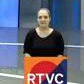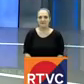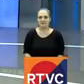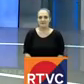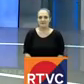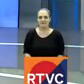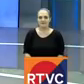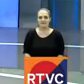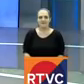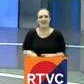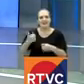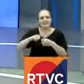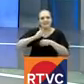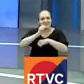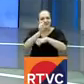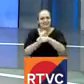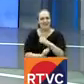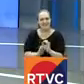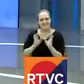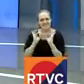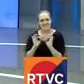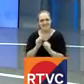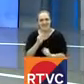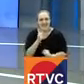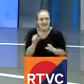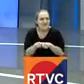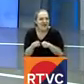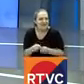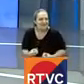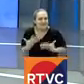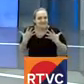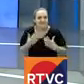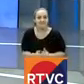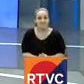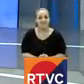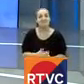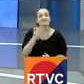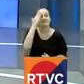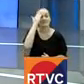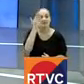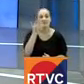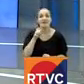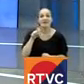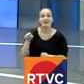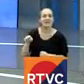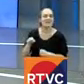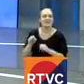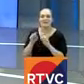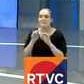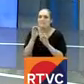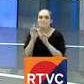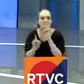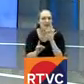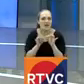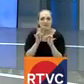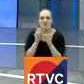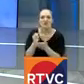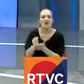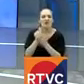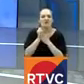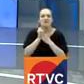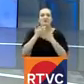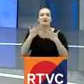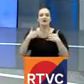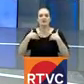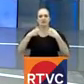La salsa tiene su pimienta, tiene su ají. ¿Sabe qué, Carolina y televidentes? Además, es un complemento perfecto y ayuda muchísimo a la